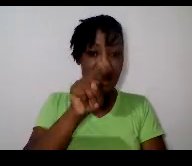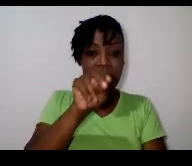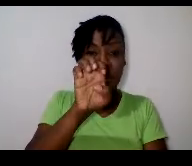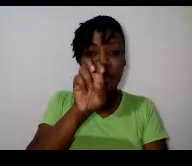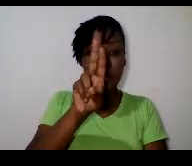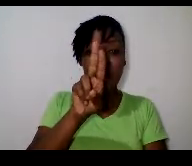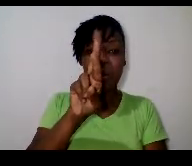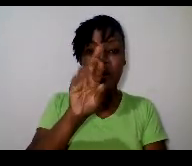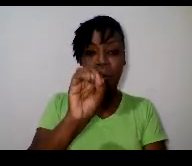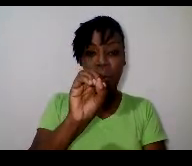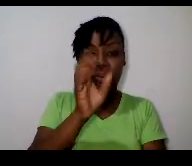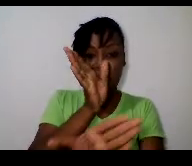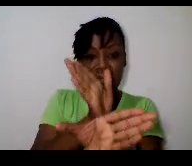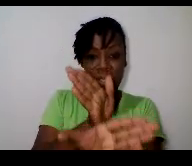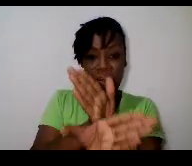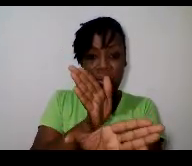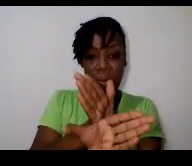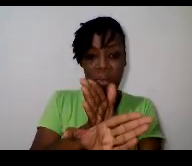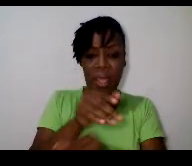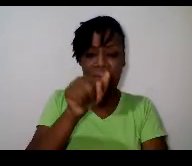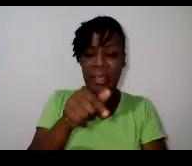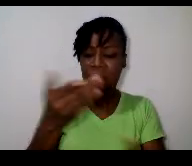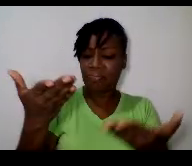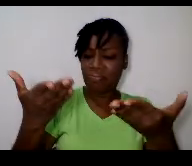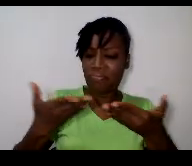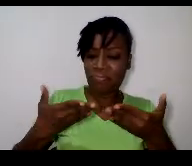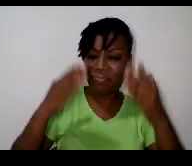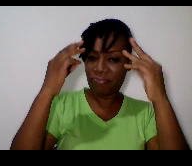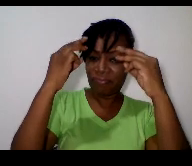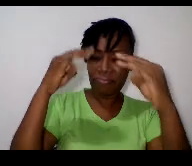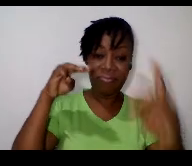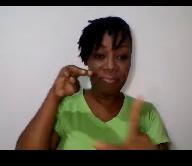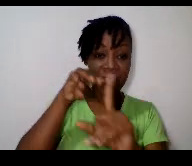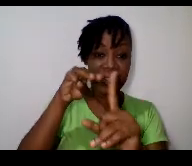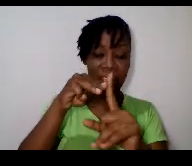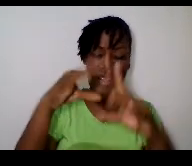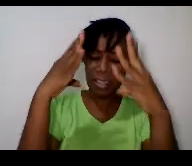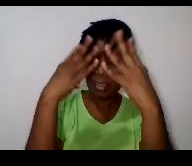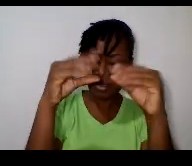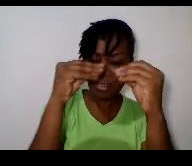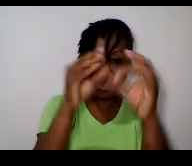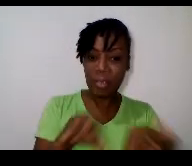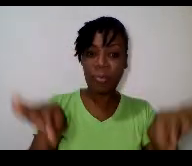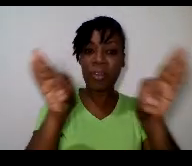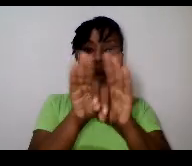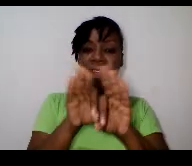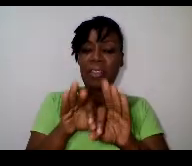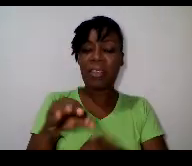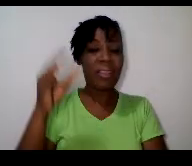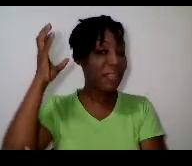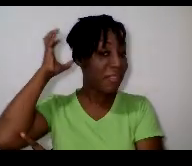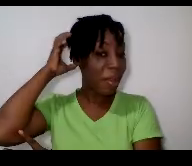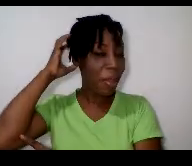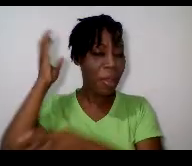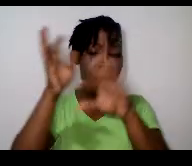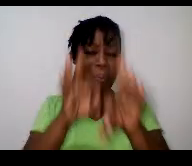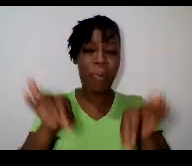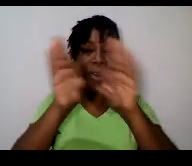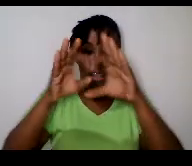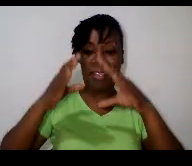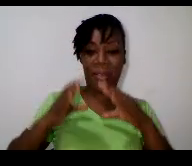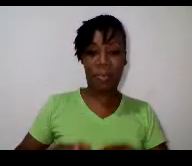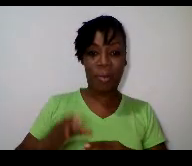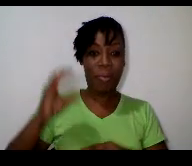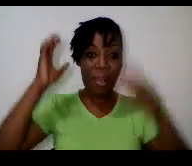clínica y hoy nos trae un mensaje muy importante en relación a este órgano tan importante en nuestro cuerpo, el